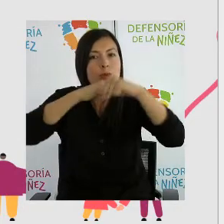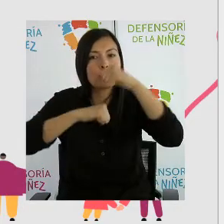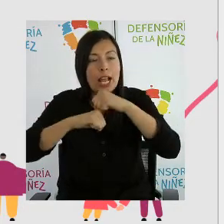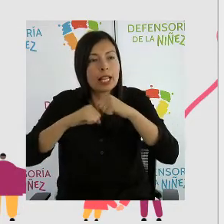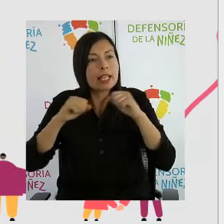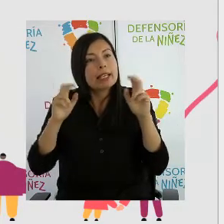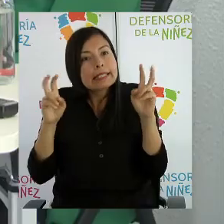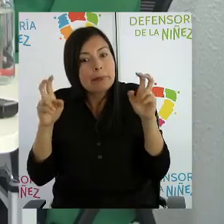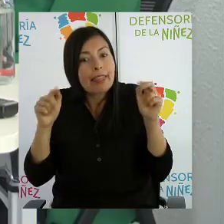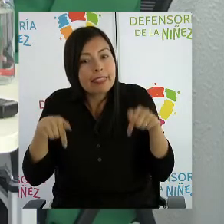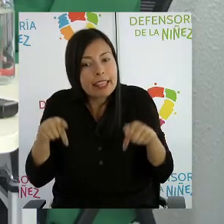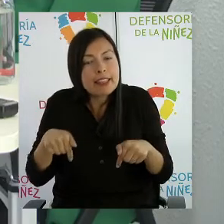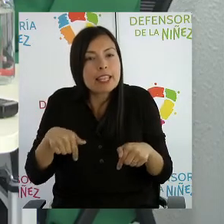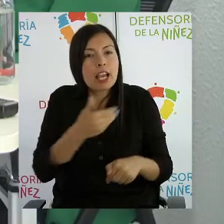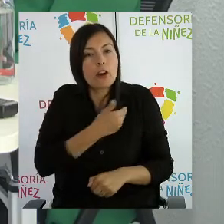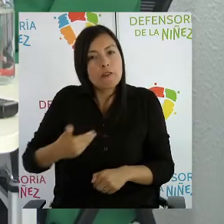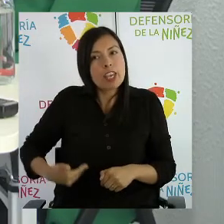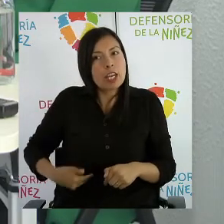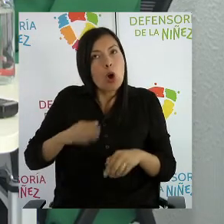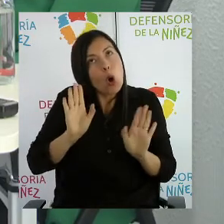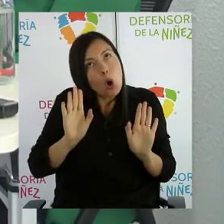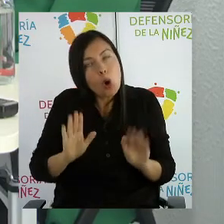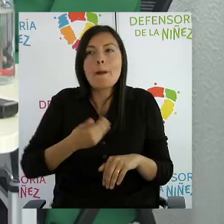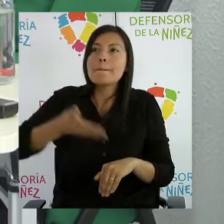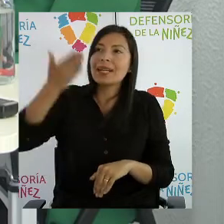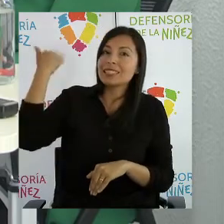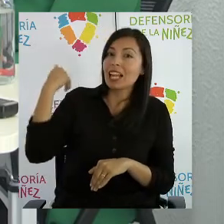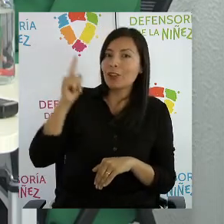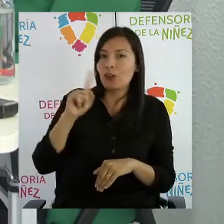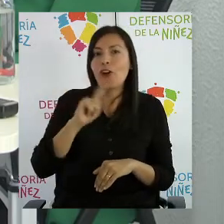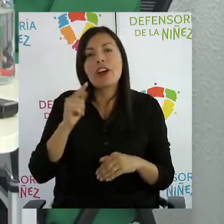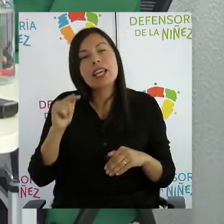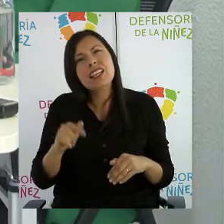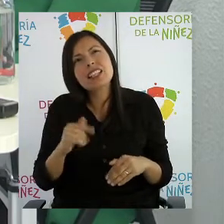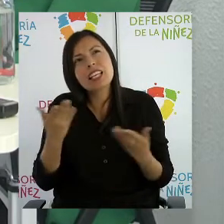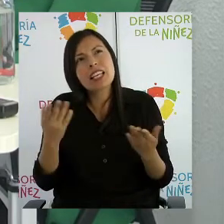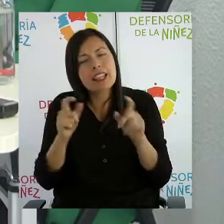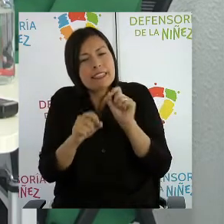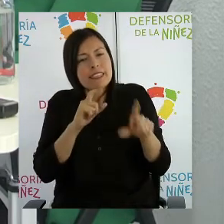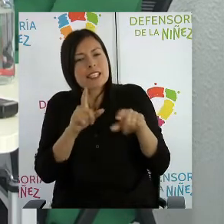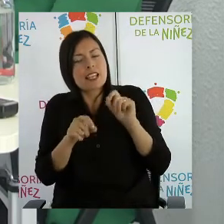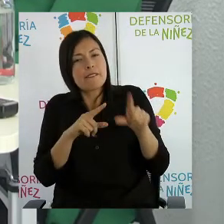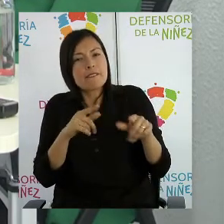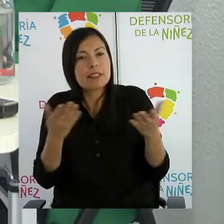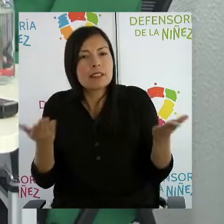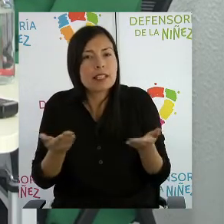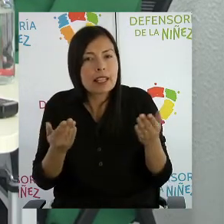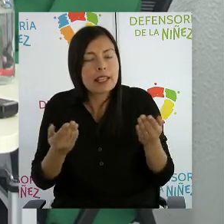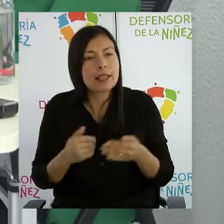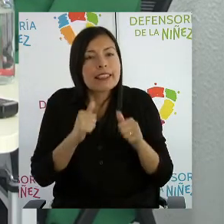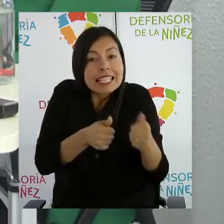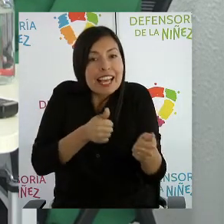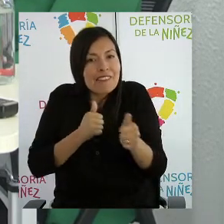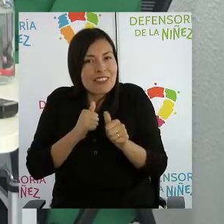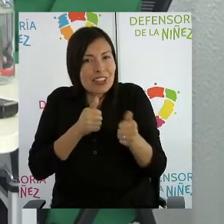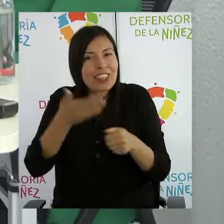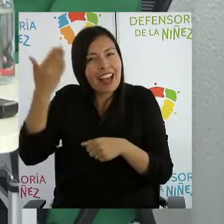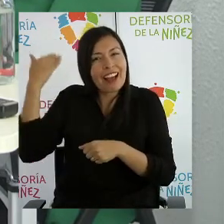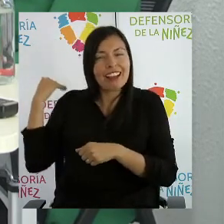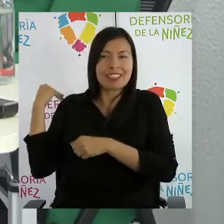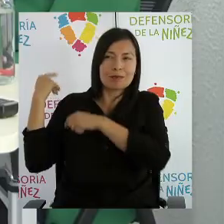con el gobierno pasado. Este es un desafío que viene existiendo desde probablemente muchísimos más años, donde el Estado,